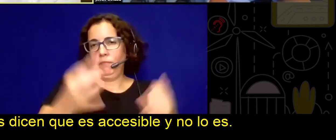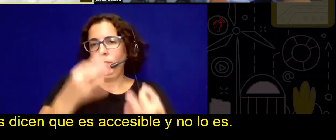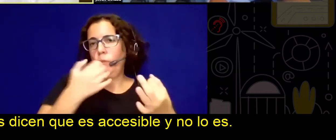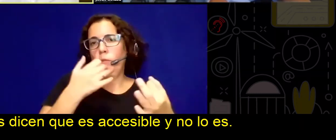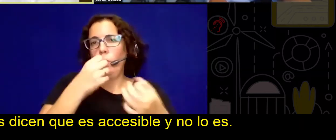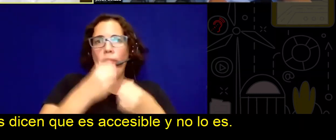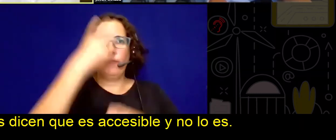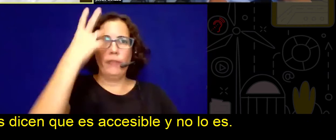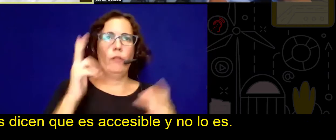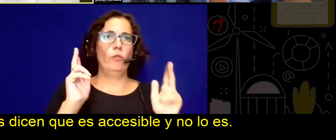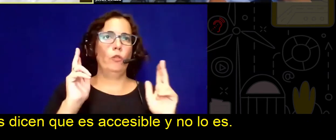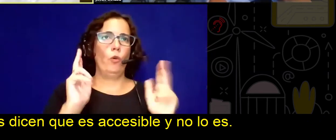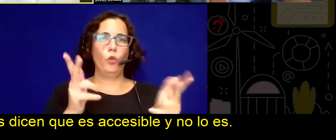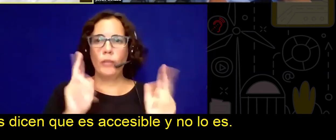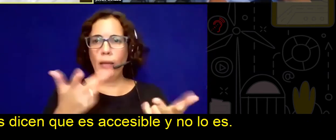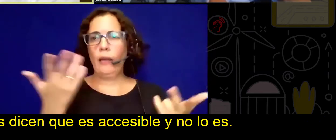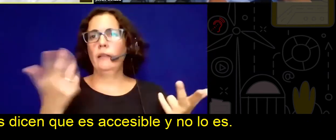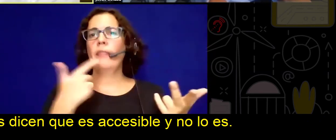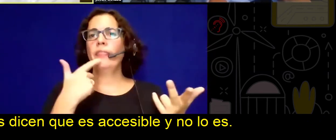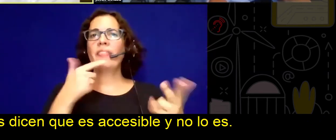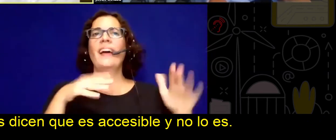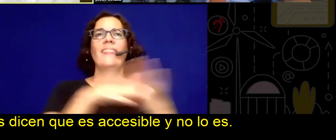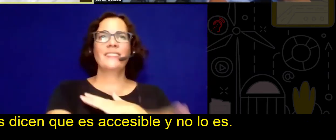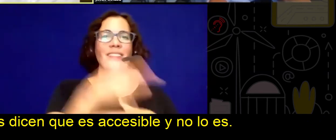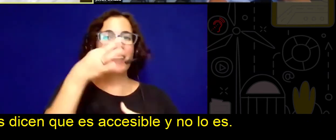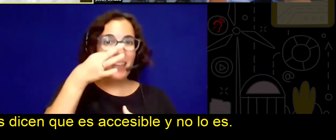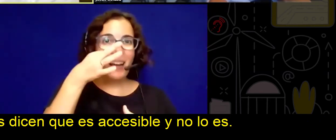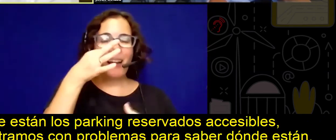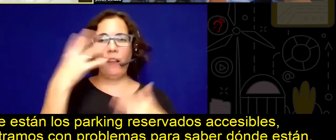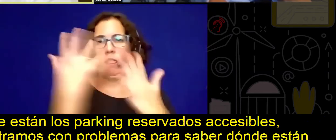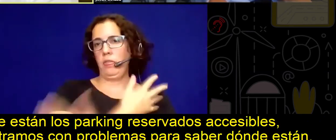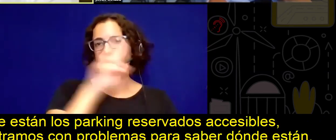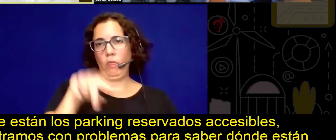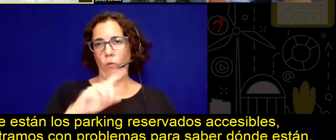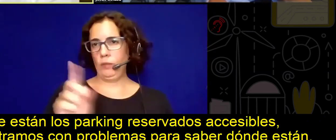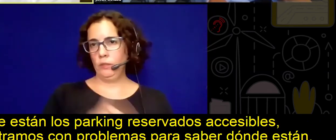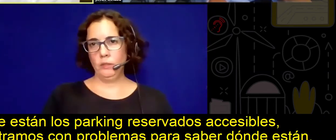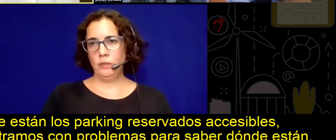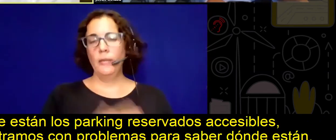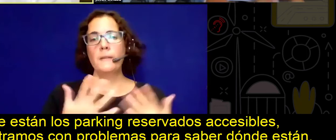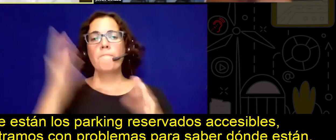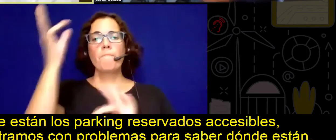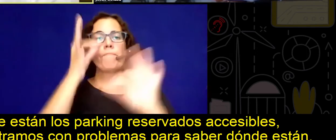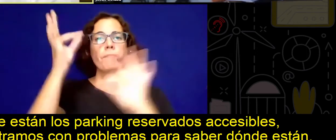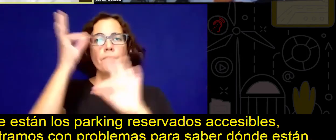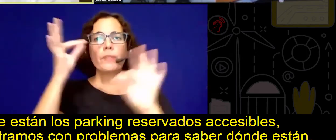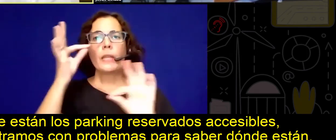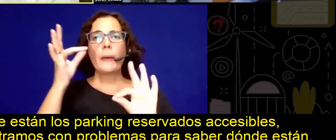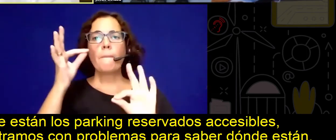hotel que nos dicen que es accesible y luego realmente no lo es. Datos de dónde están los